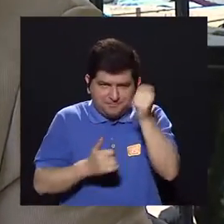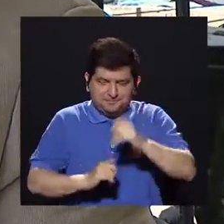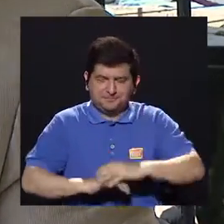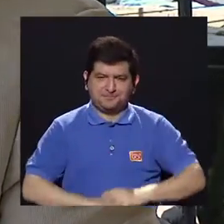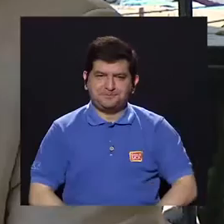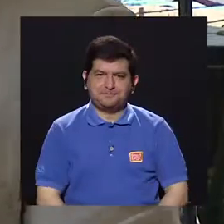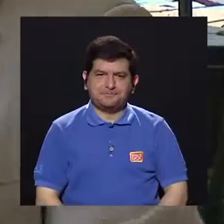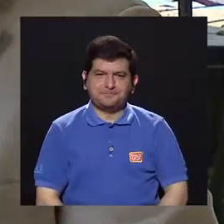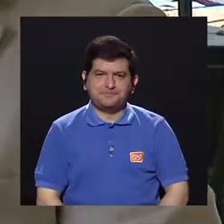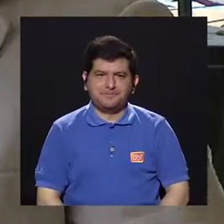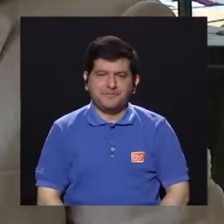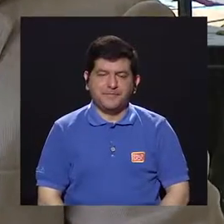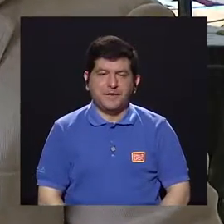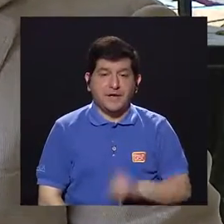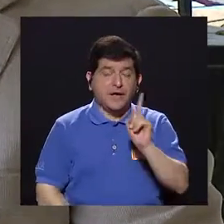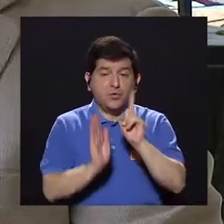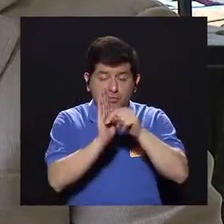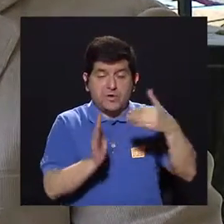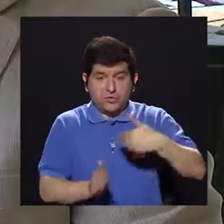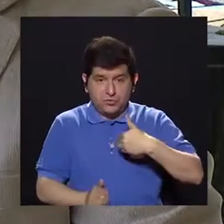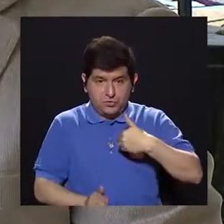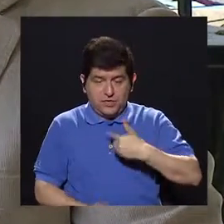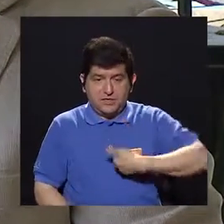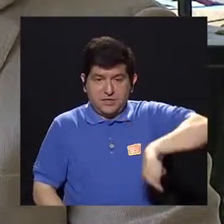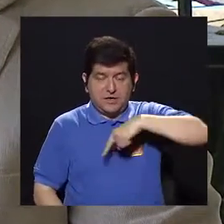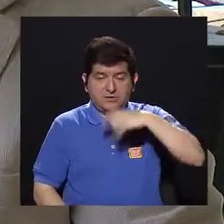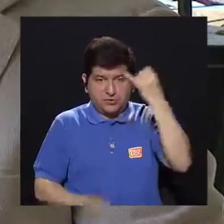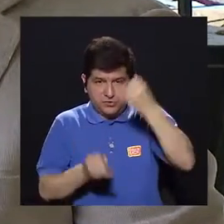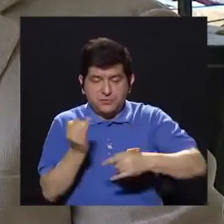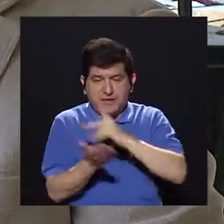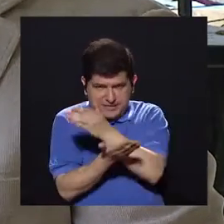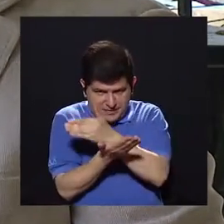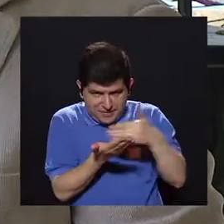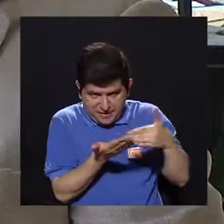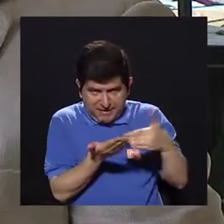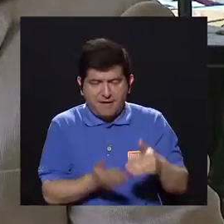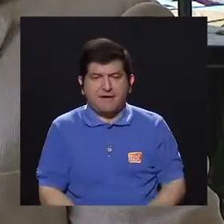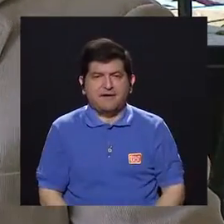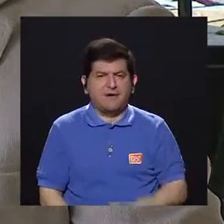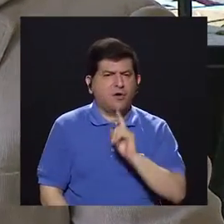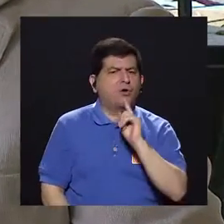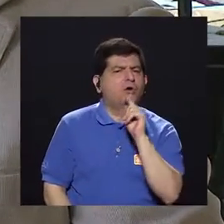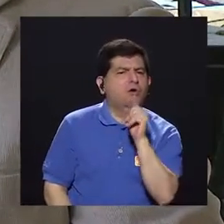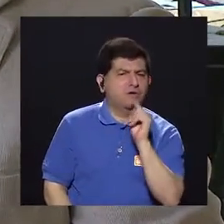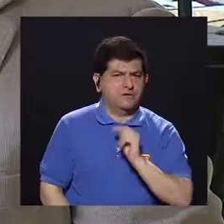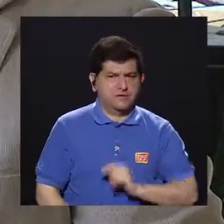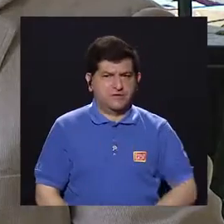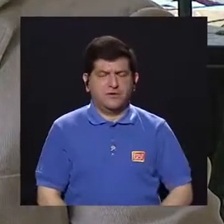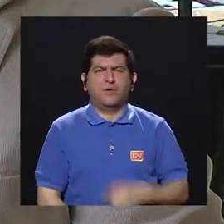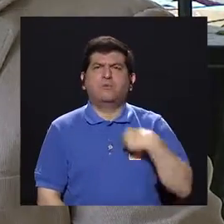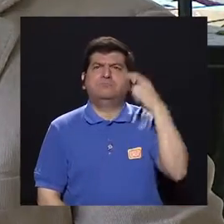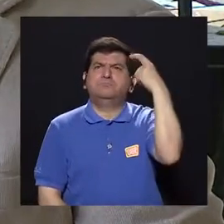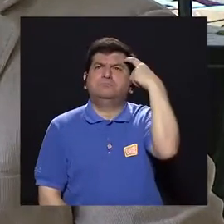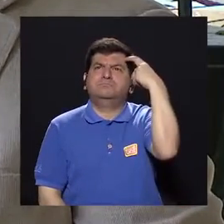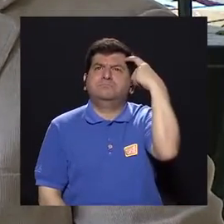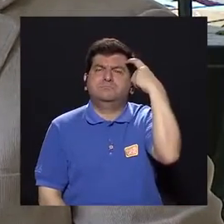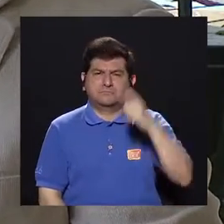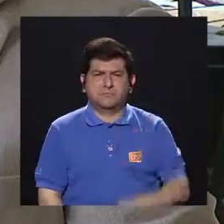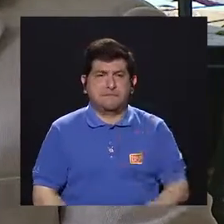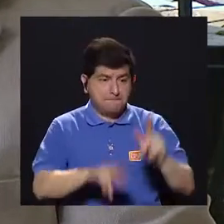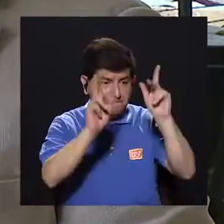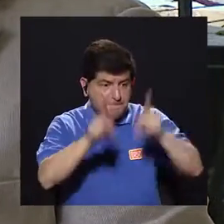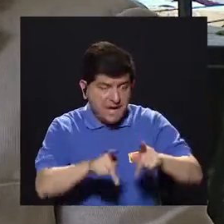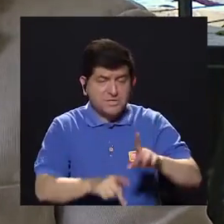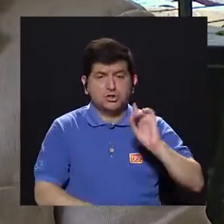para finalizar el bloque, con esas palabras, entonces, uno pensaría que una persona diagnosticada de esclerosis múltiple